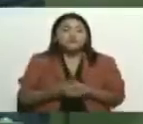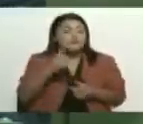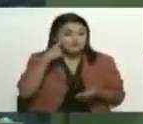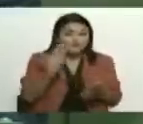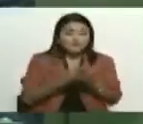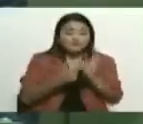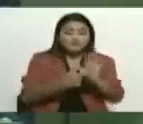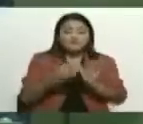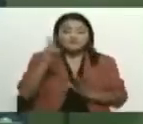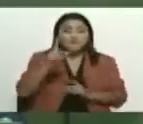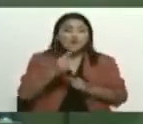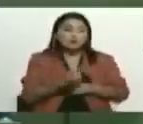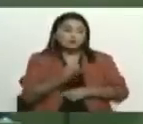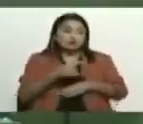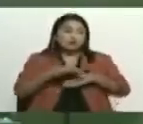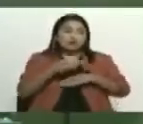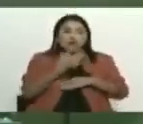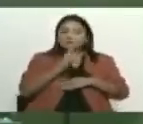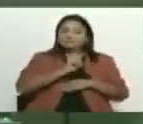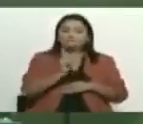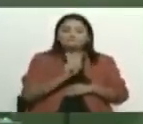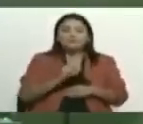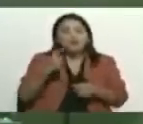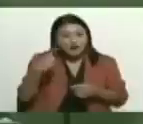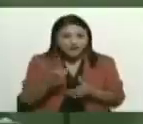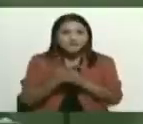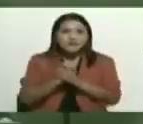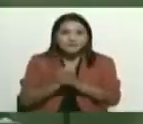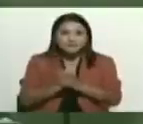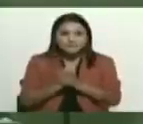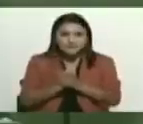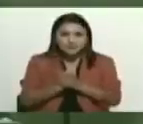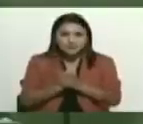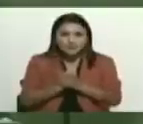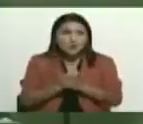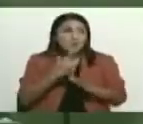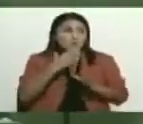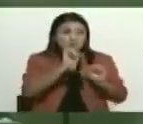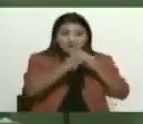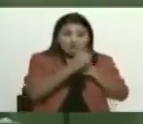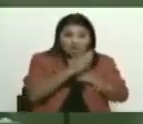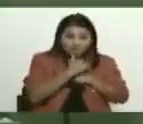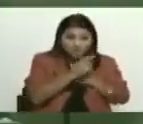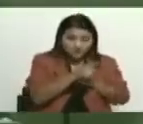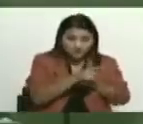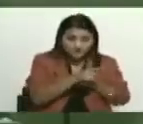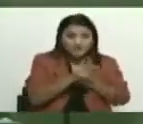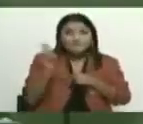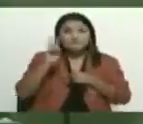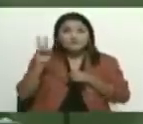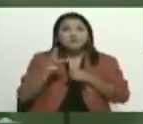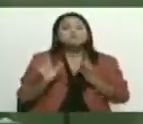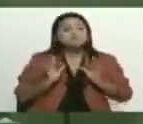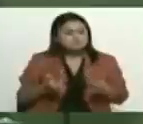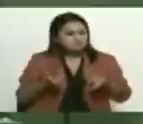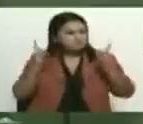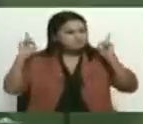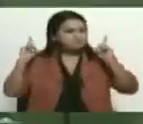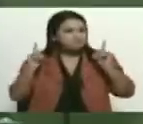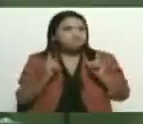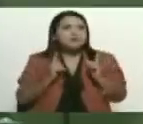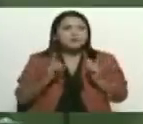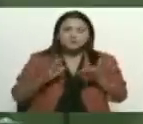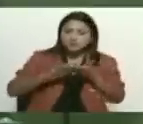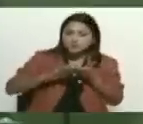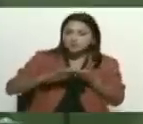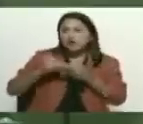nunca ha estado sola. Sin el obstáculo que representan las medidas coercitivas unilaterales, Venezuela está preparada para ser parte de la solución de